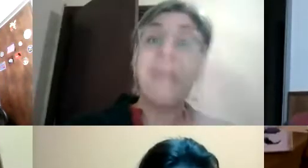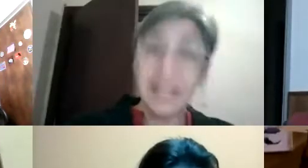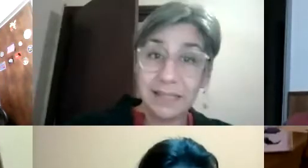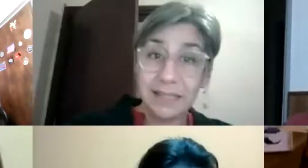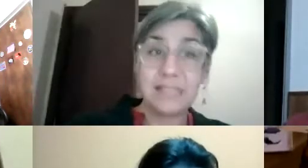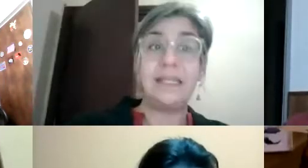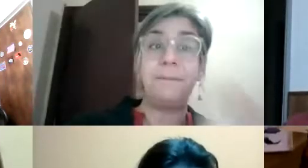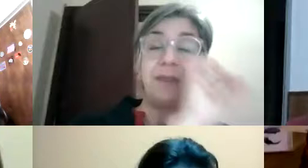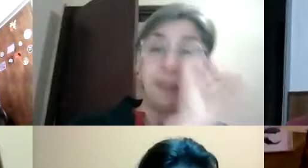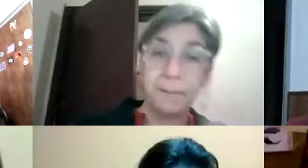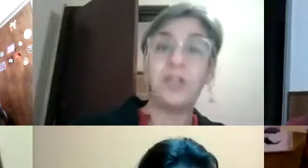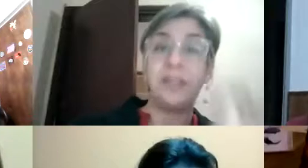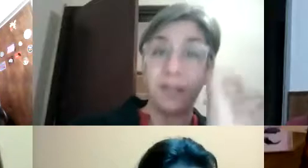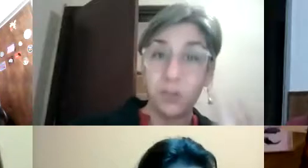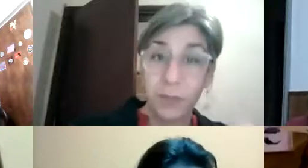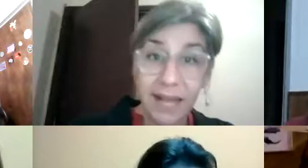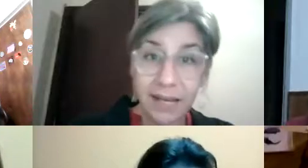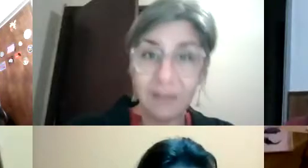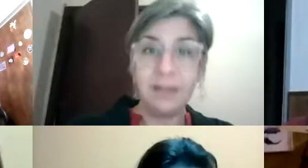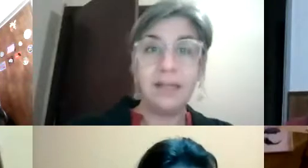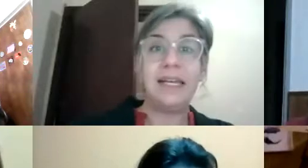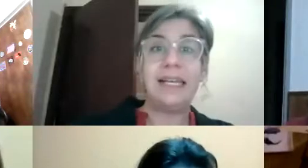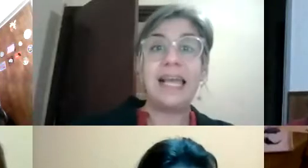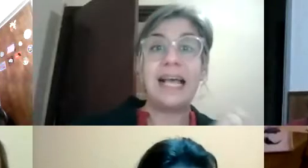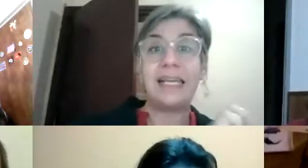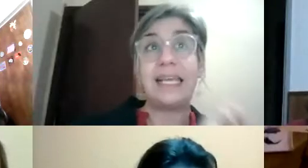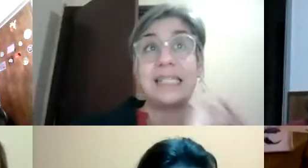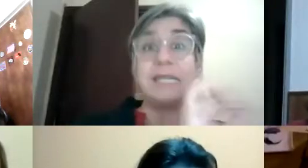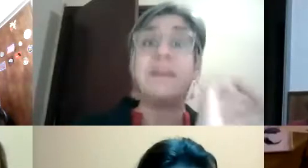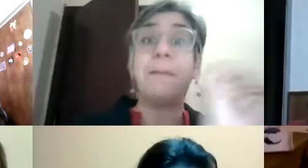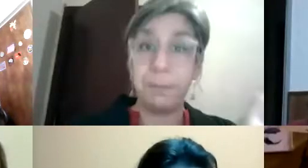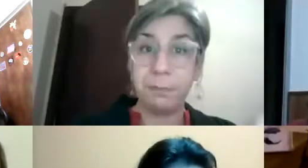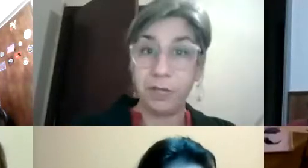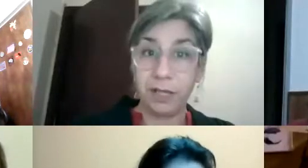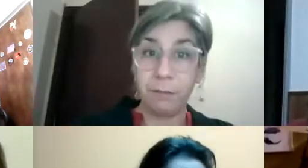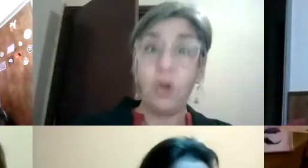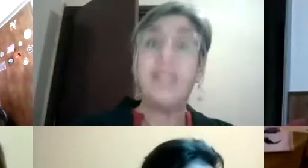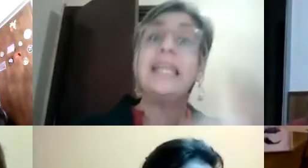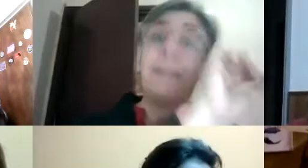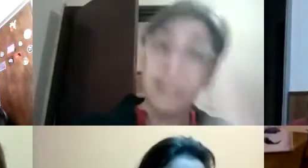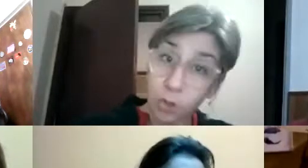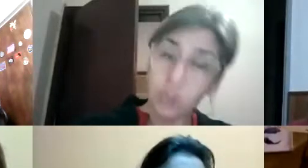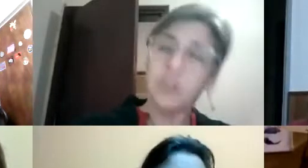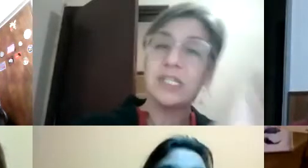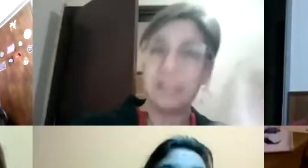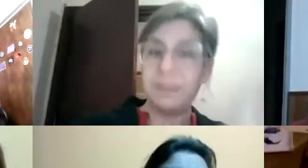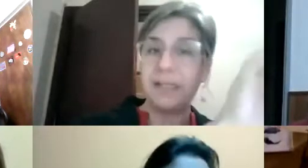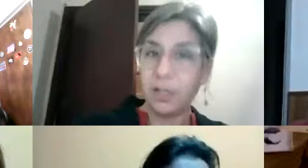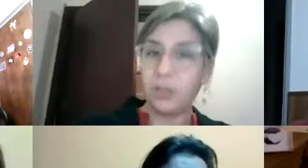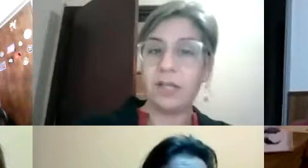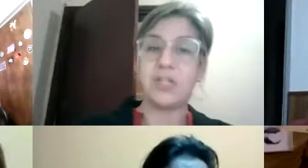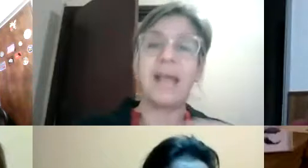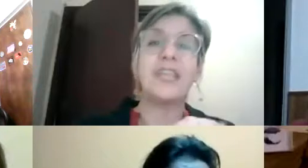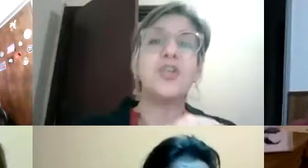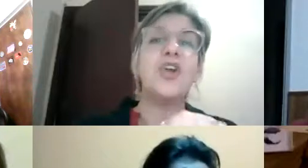Hay implantes de tratamiento antirretroviral que sirven de PrEP, por ejemplo, y también a otros que se están